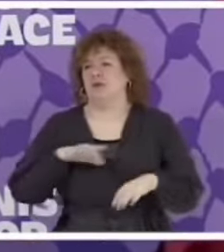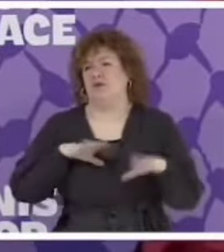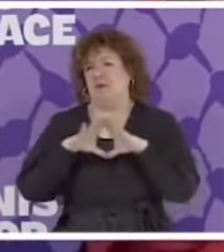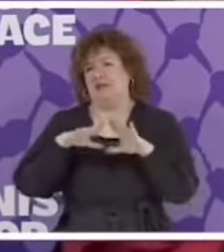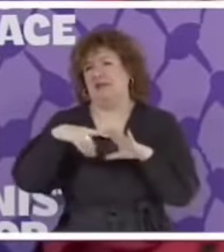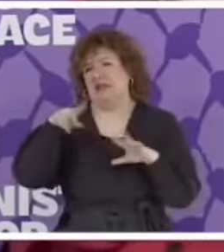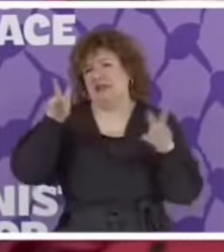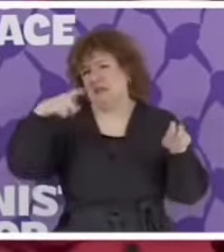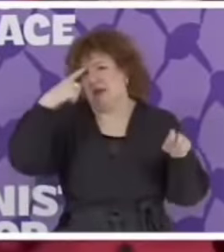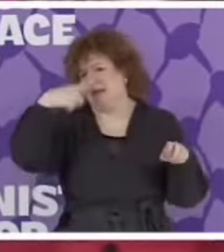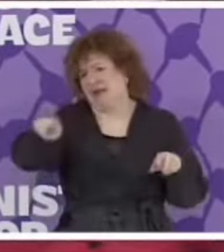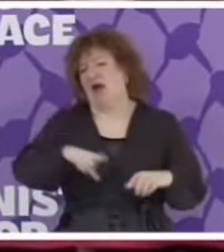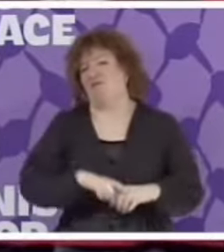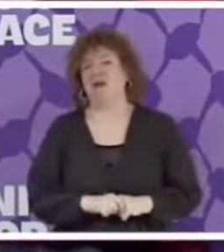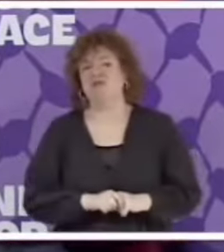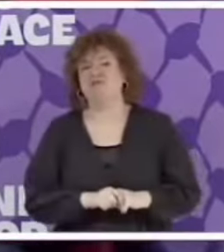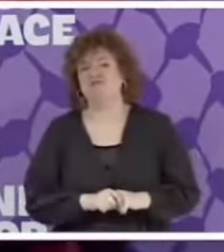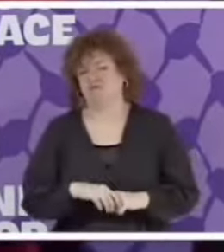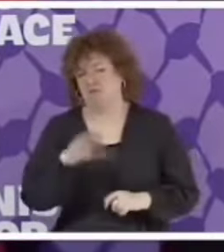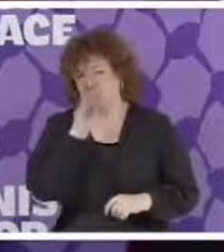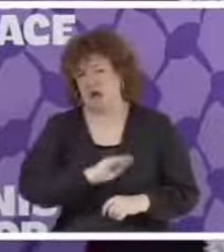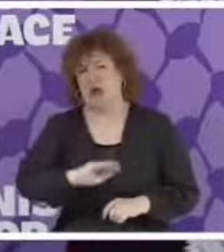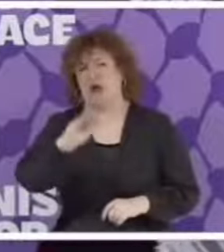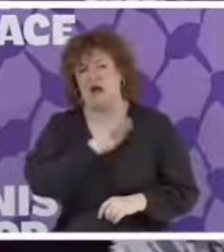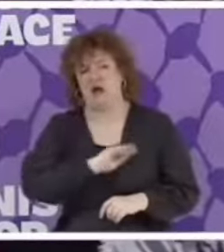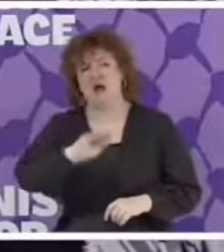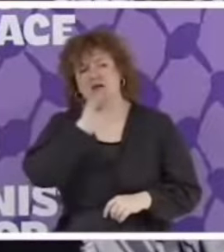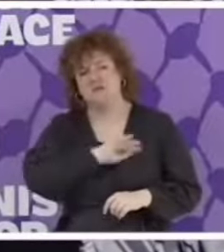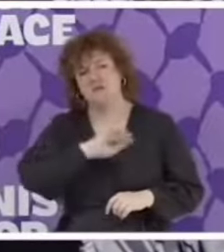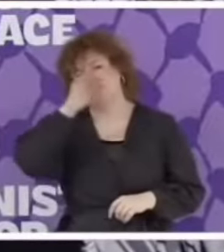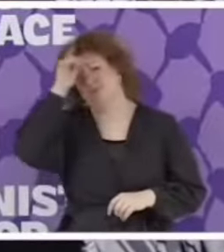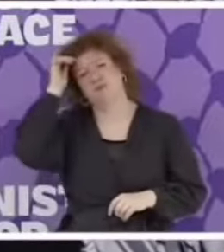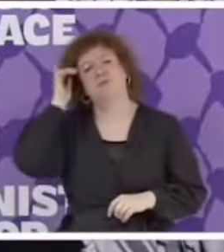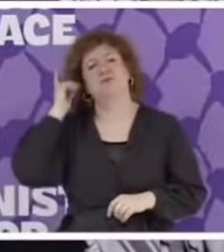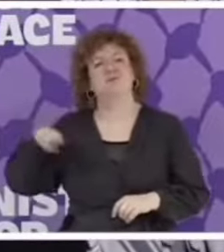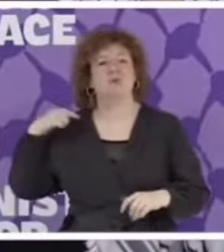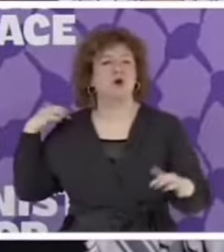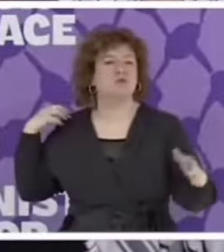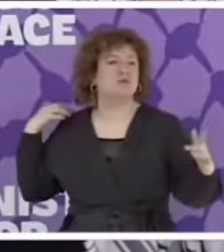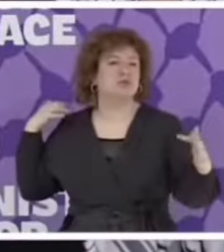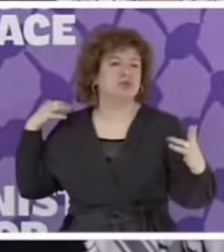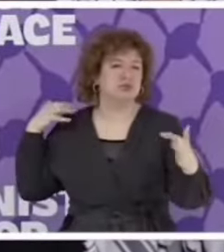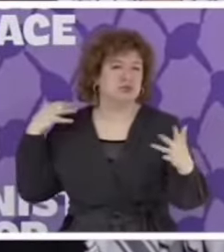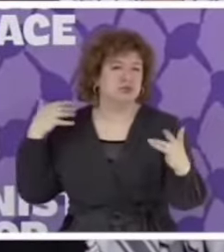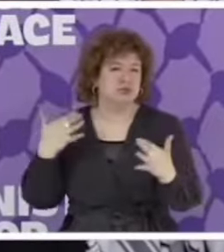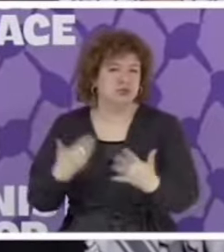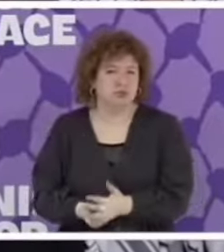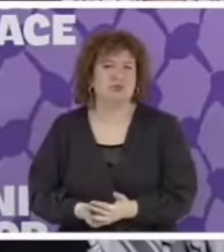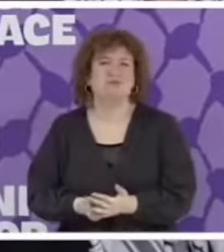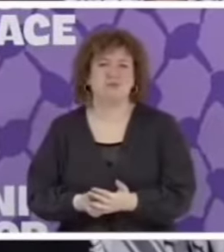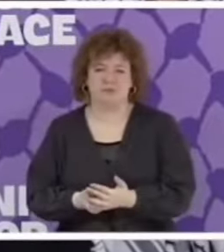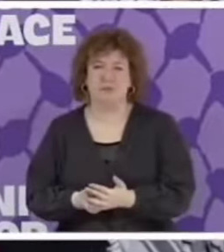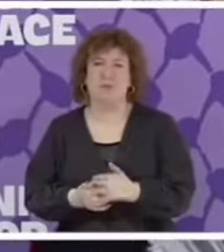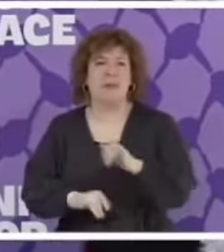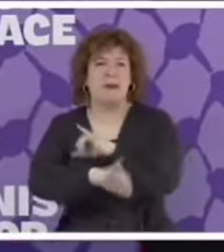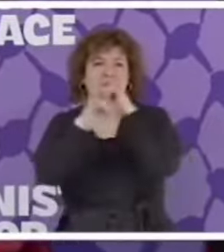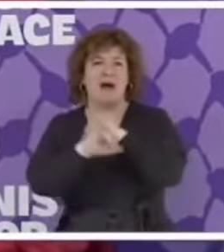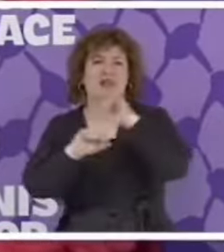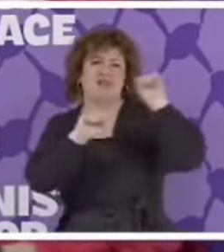feministas. Las feministas tenemos una larguísima tradición de defensa de la